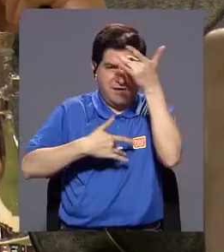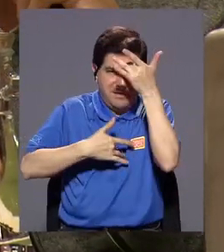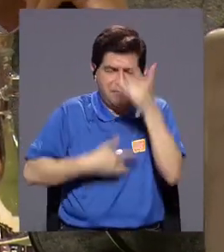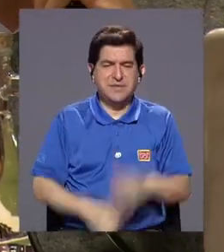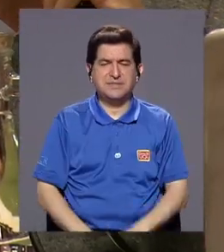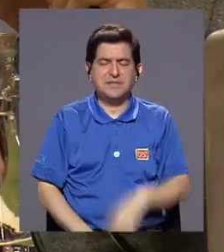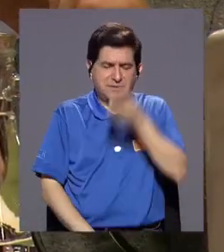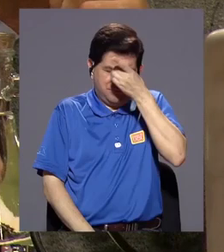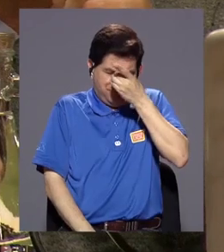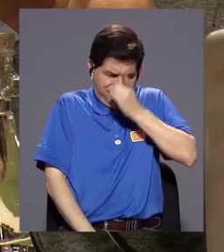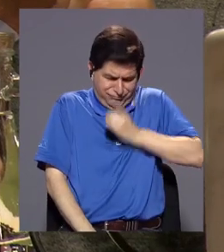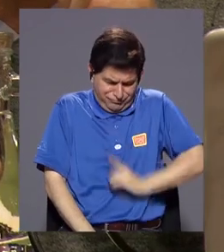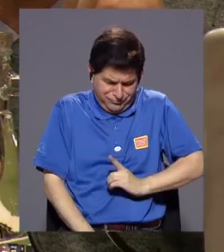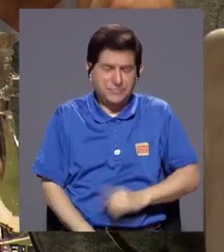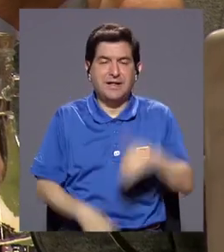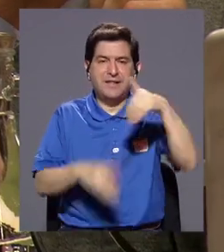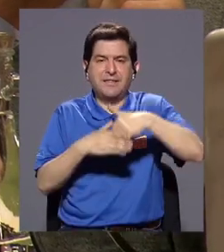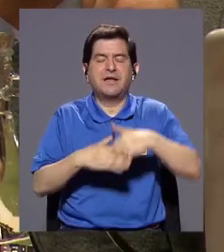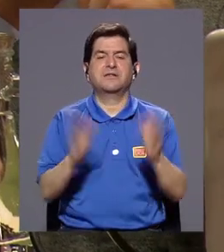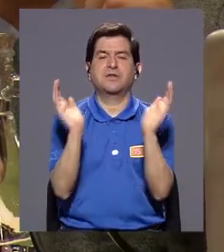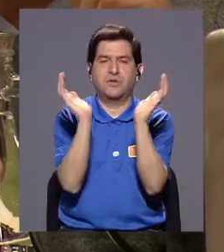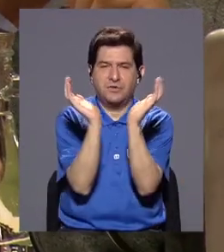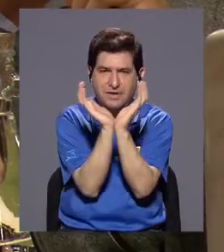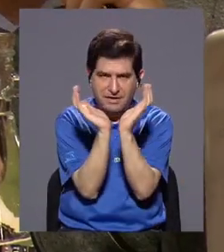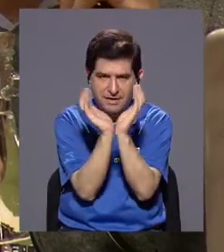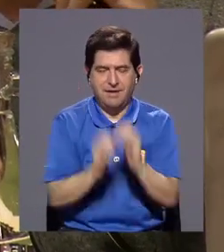por depresión, por ejemplo, en la caja,